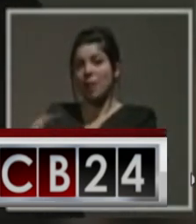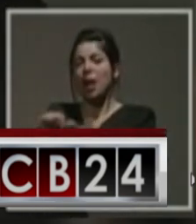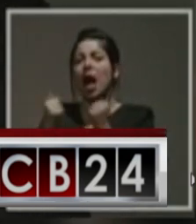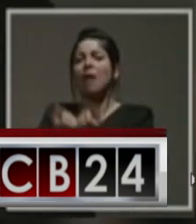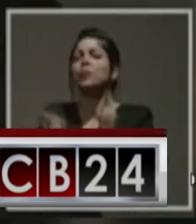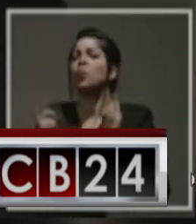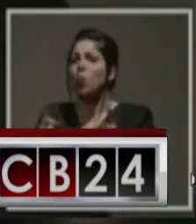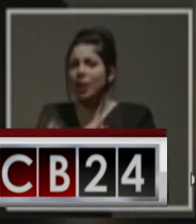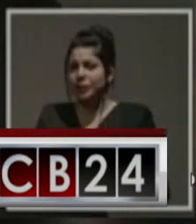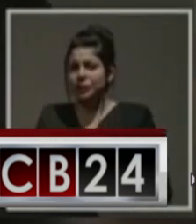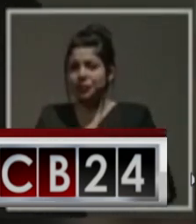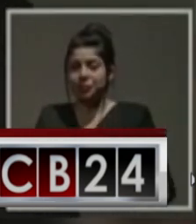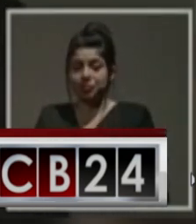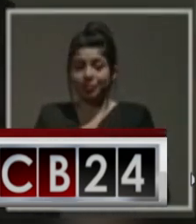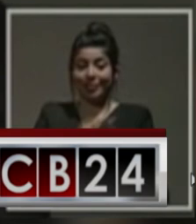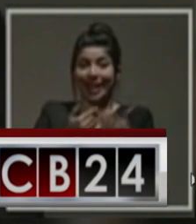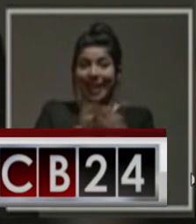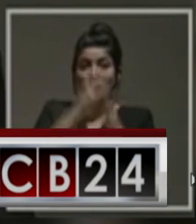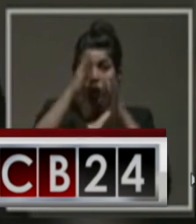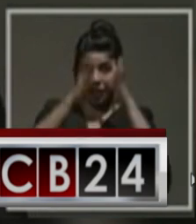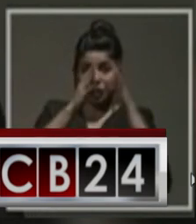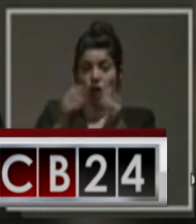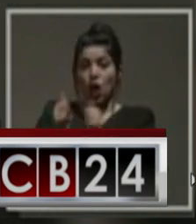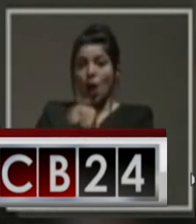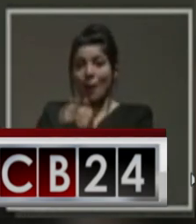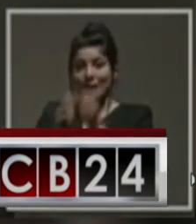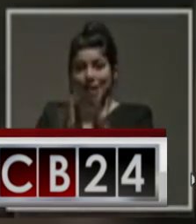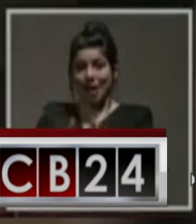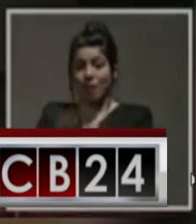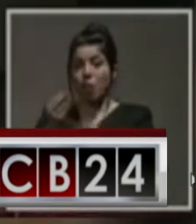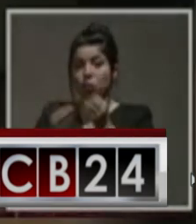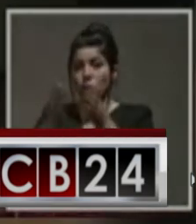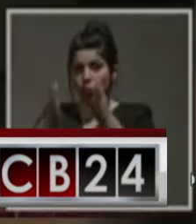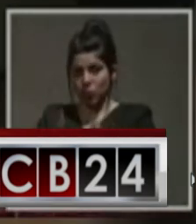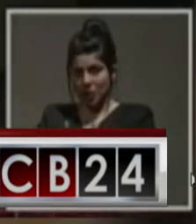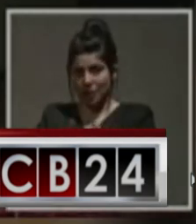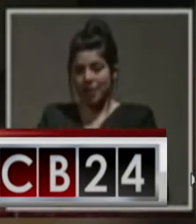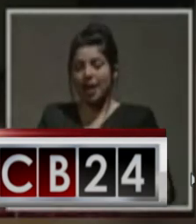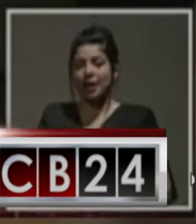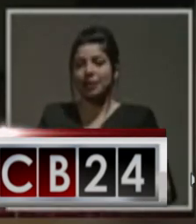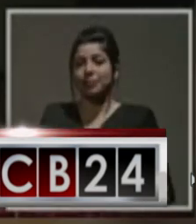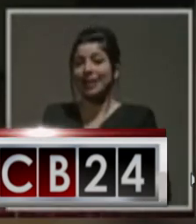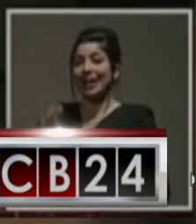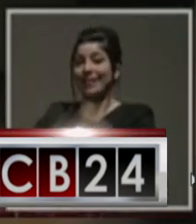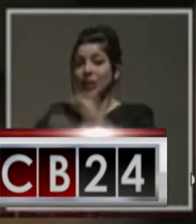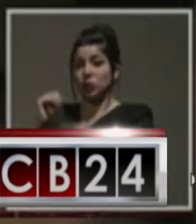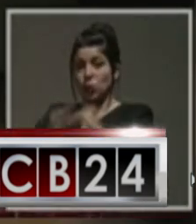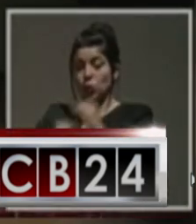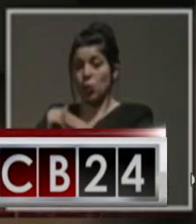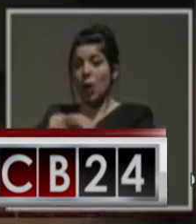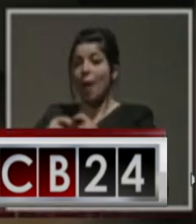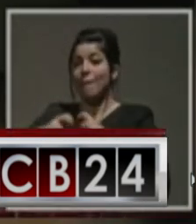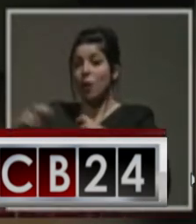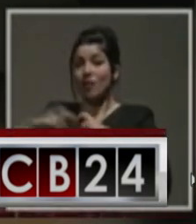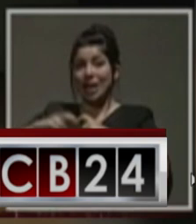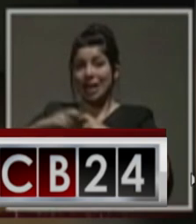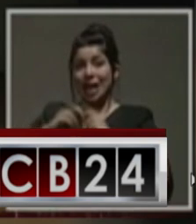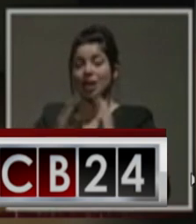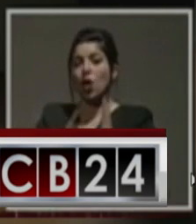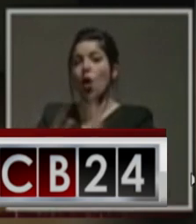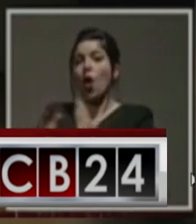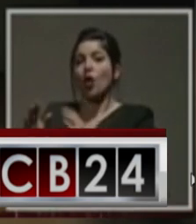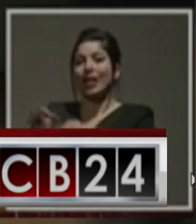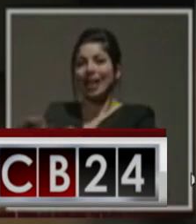son las siguientes: innovación, competitividad y productividad, infraestructura, movilidad y